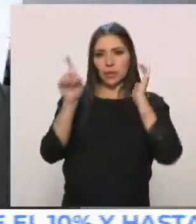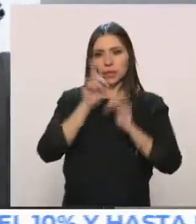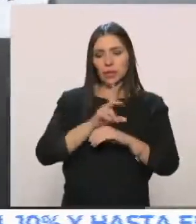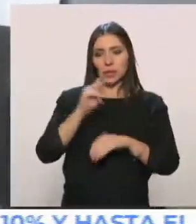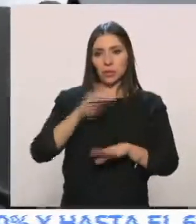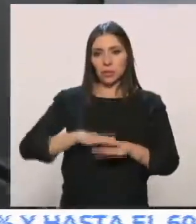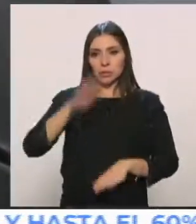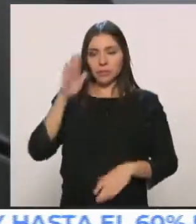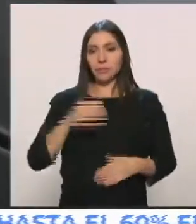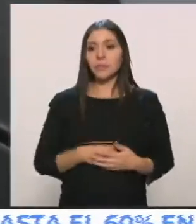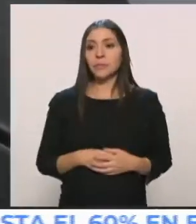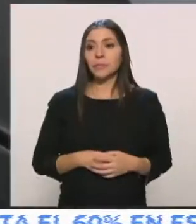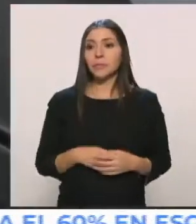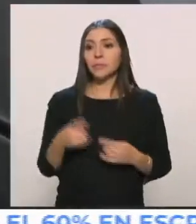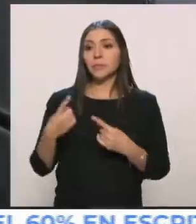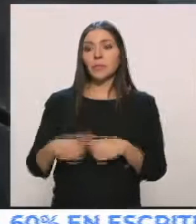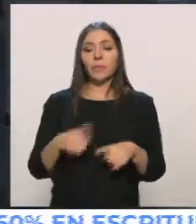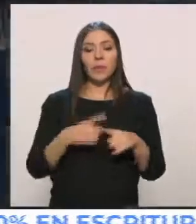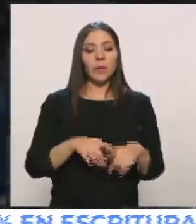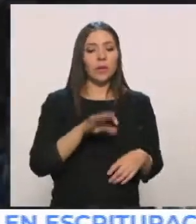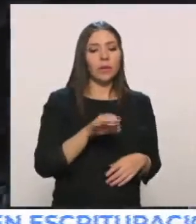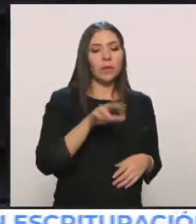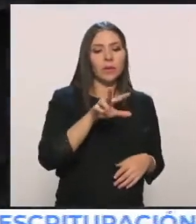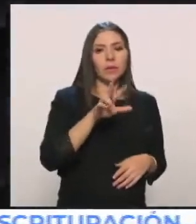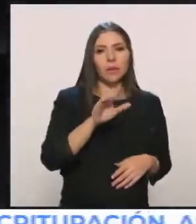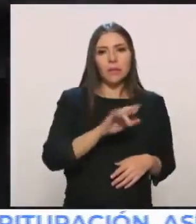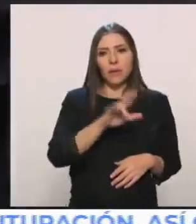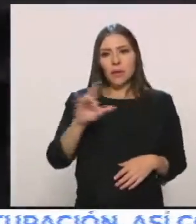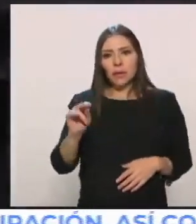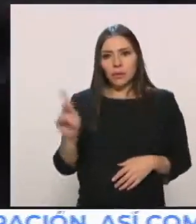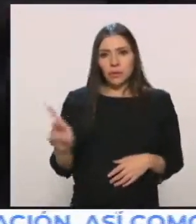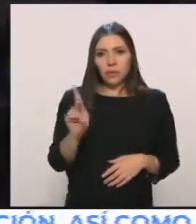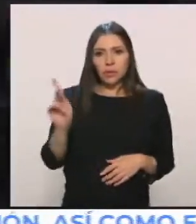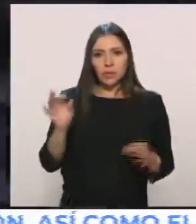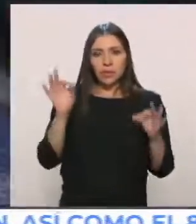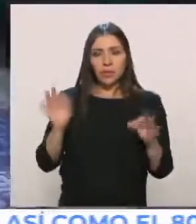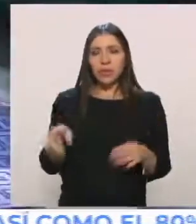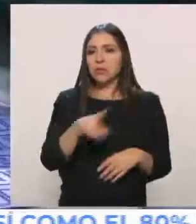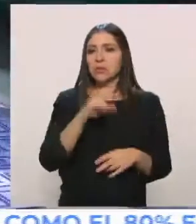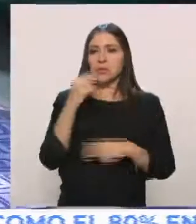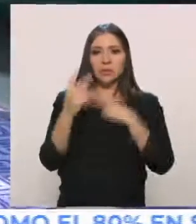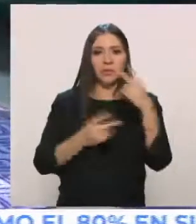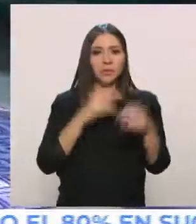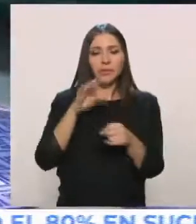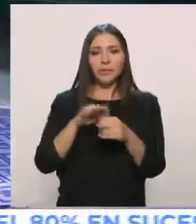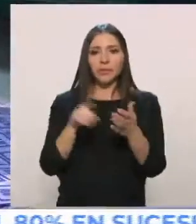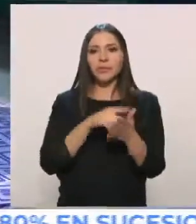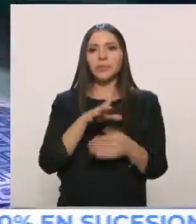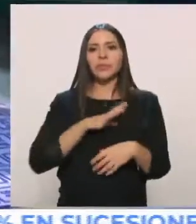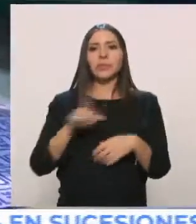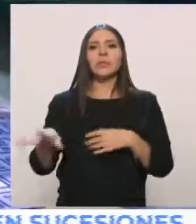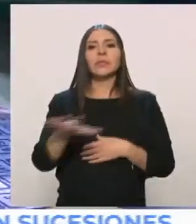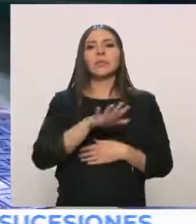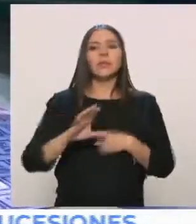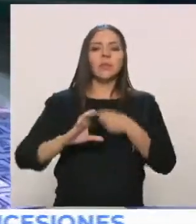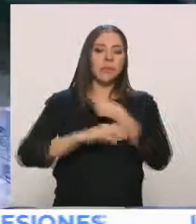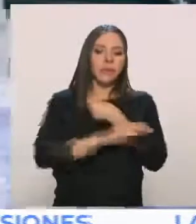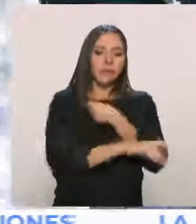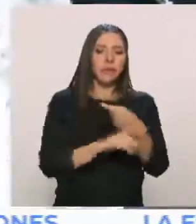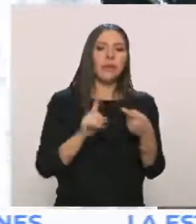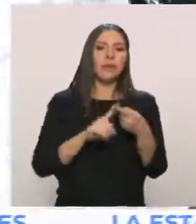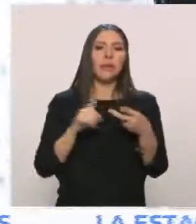Los 48 barrios y pueblos originarios en los que no se llevó a cabo este ejercicio se ubican en las alcaldías de